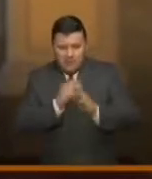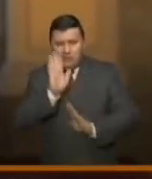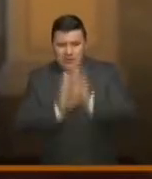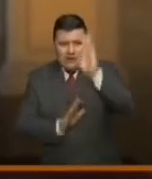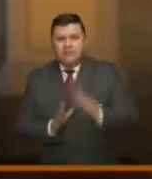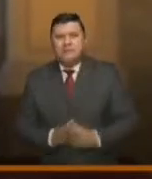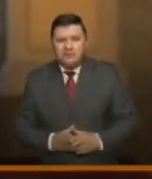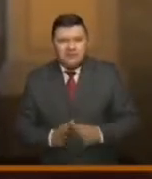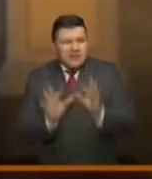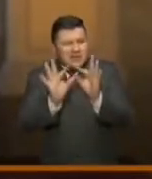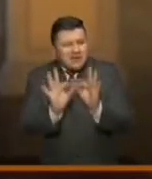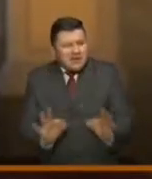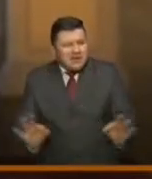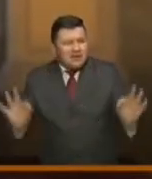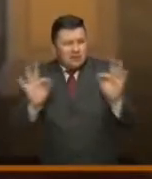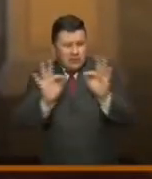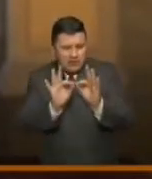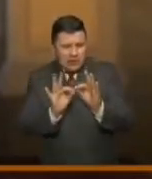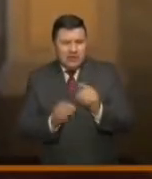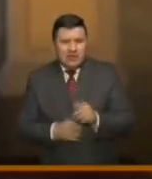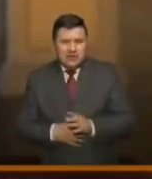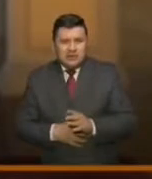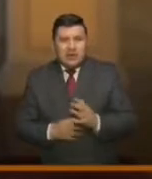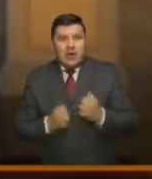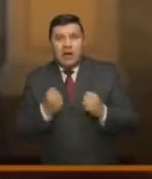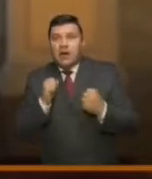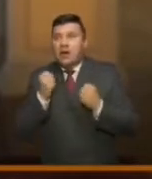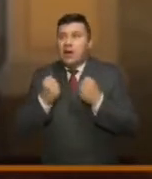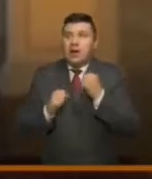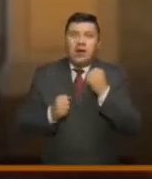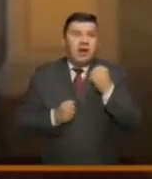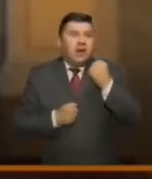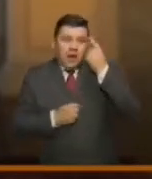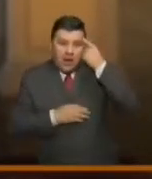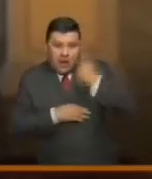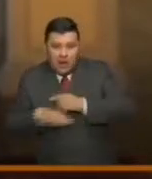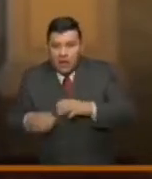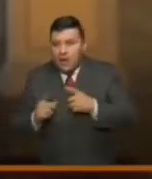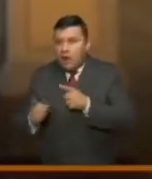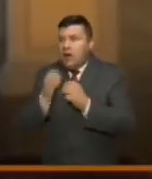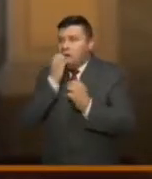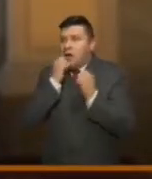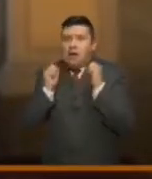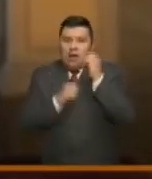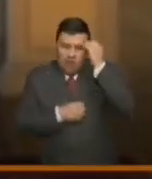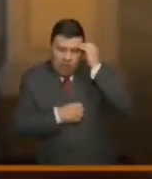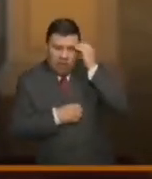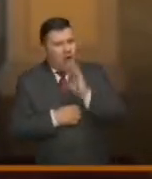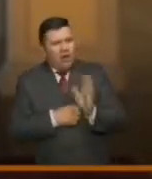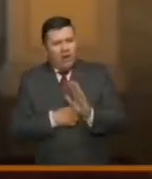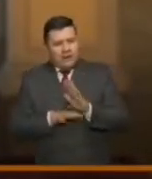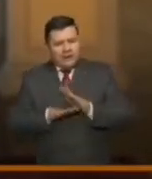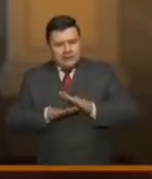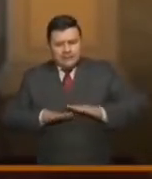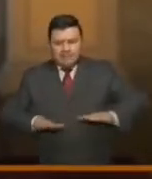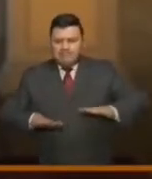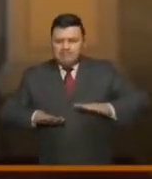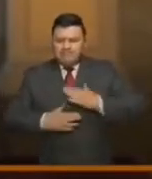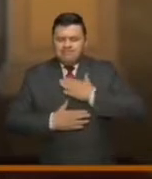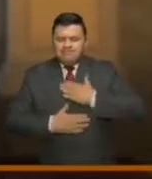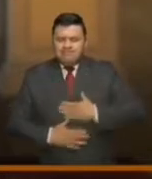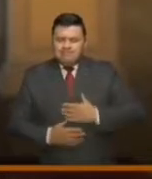es muy importante que no sea el pánico quien dicten nuestras acciones de nuestra serenidad para tomar